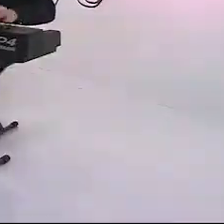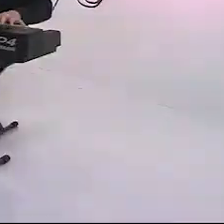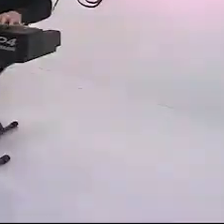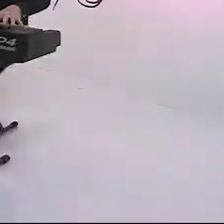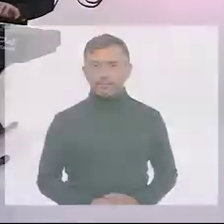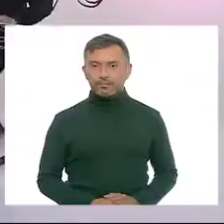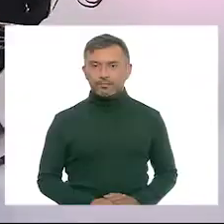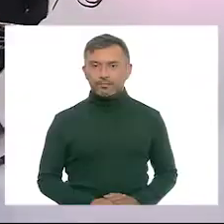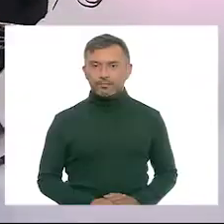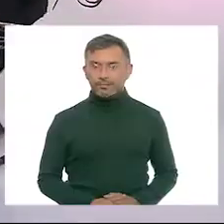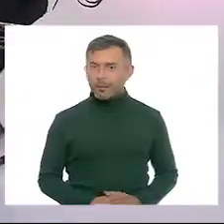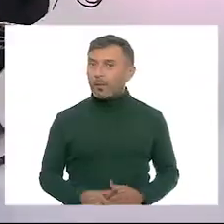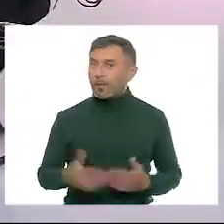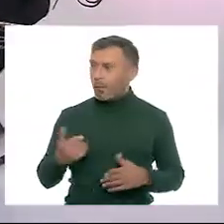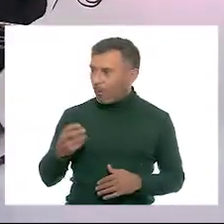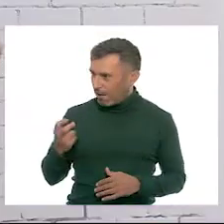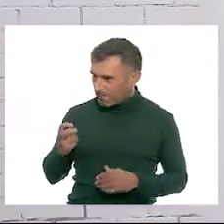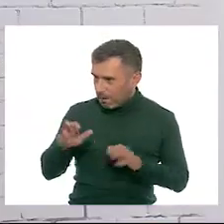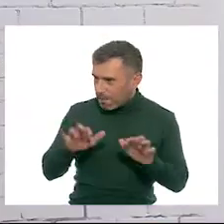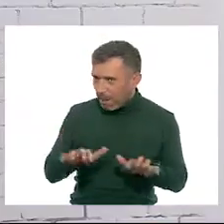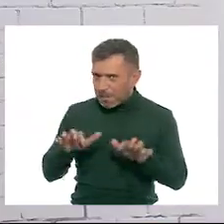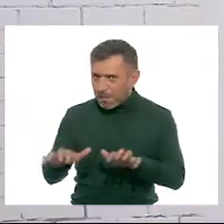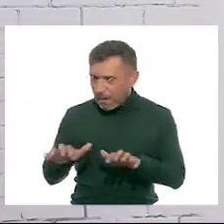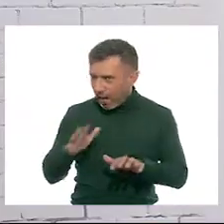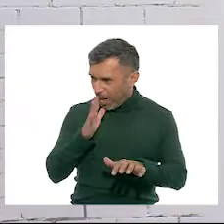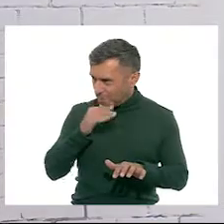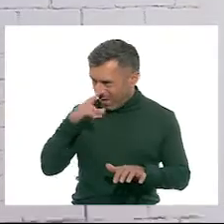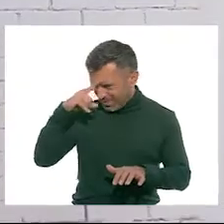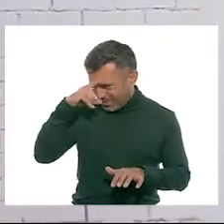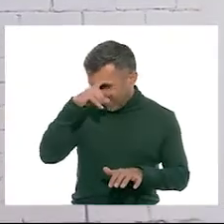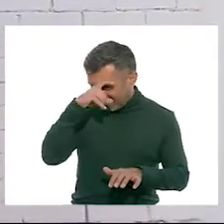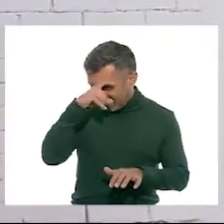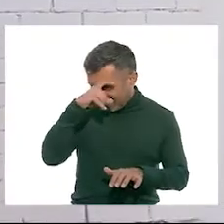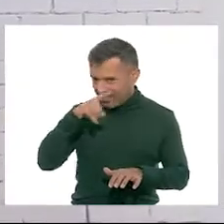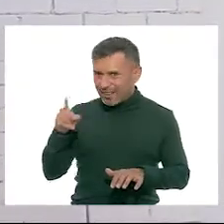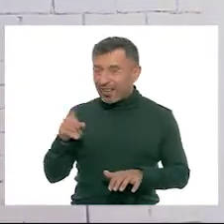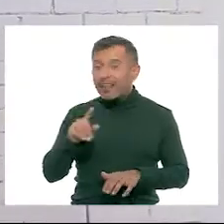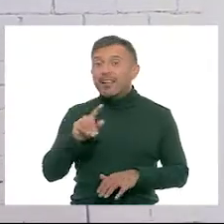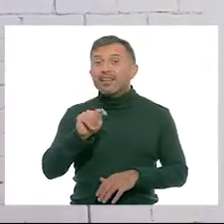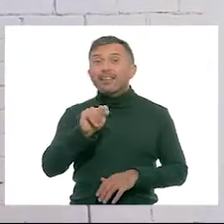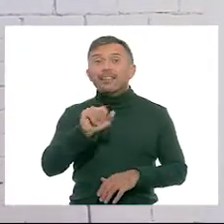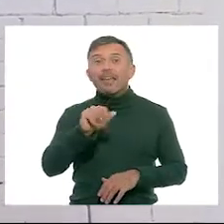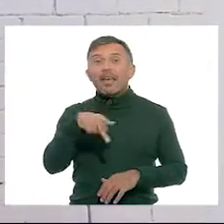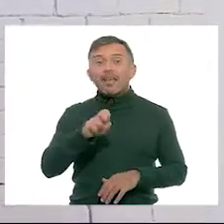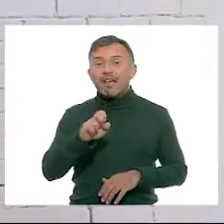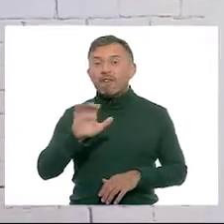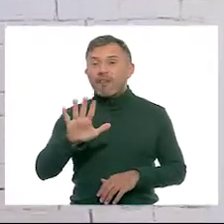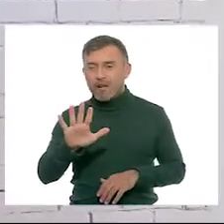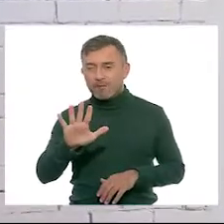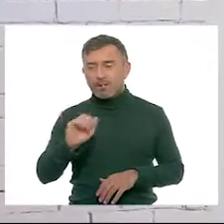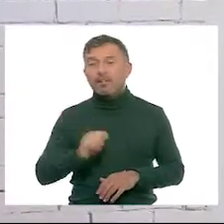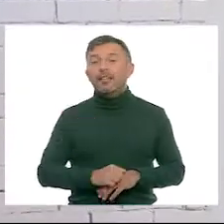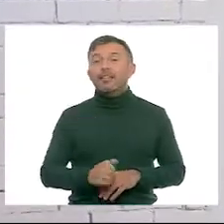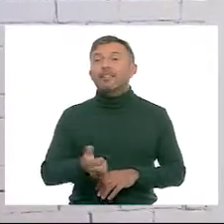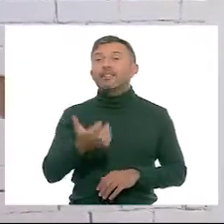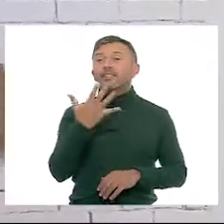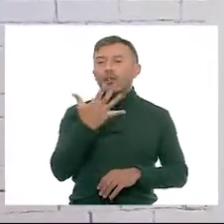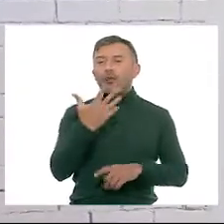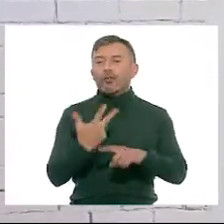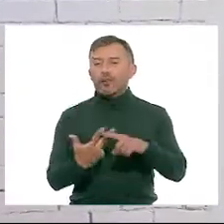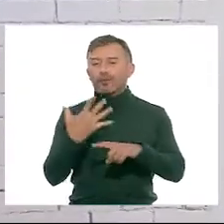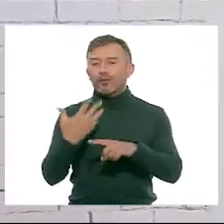¡Qué malo! Ese es difícil. Este se llama, sí, es el take five porque es 5 octavos. Es decir, que va